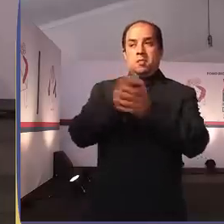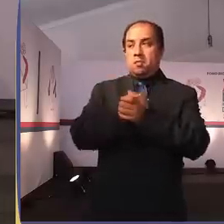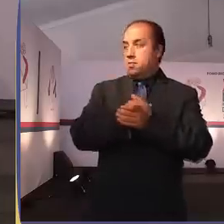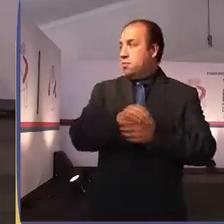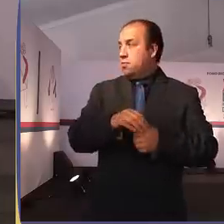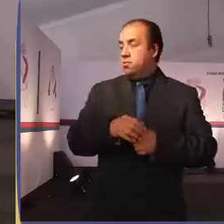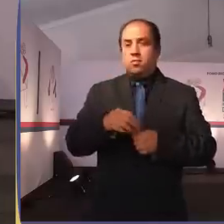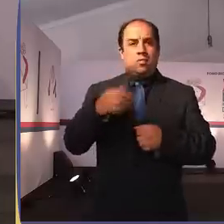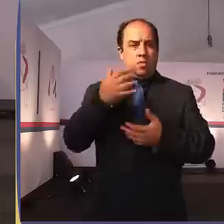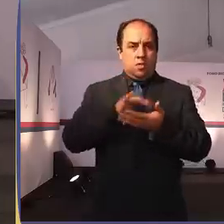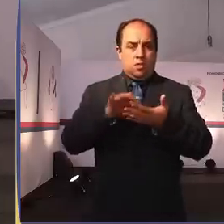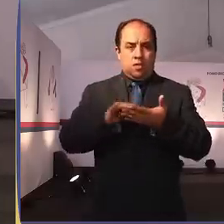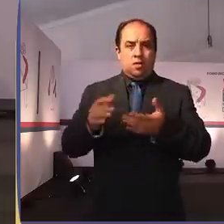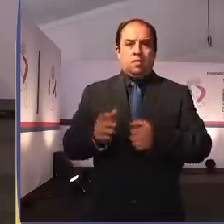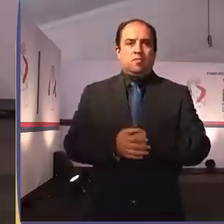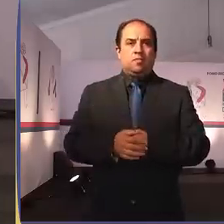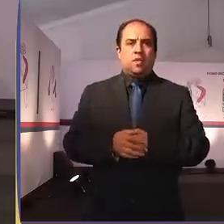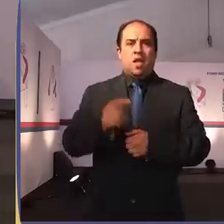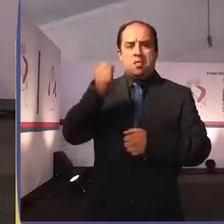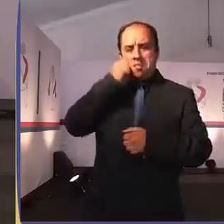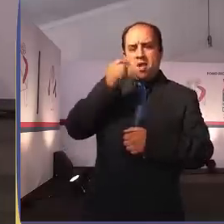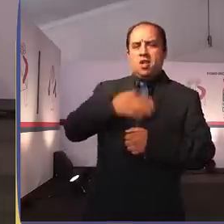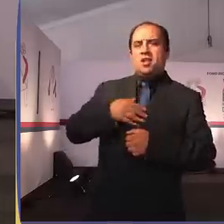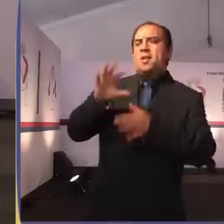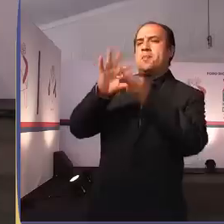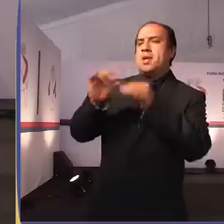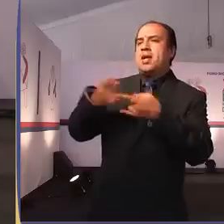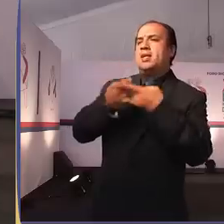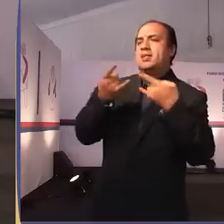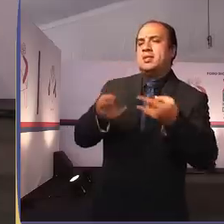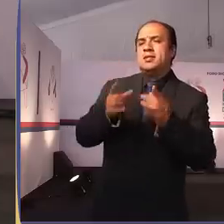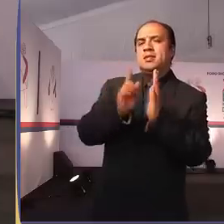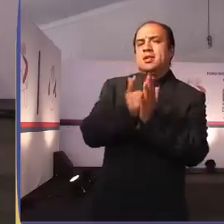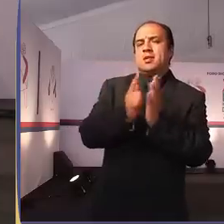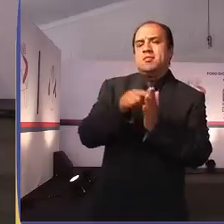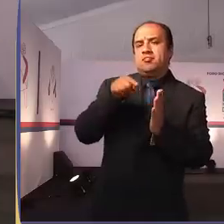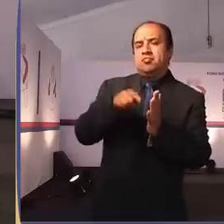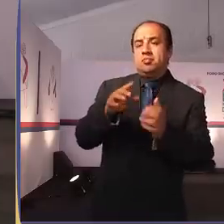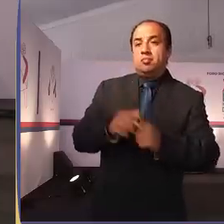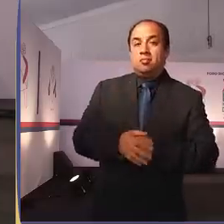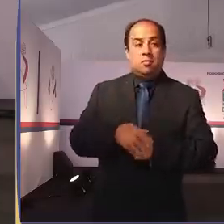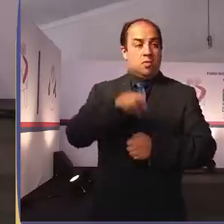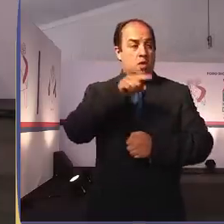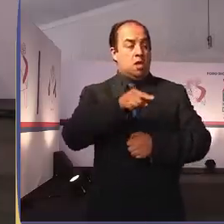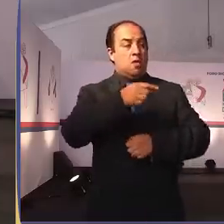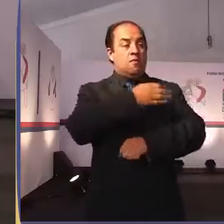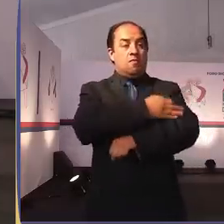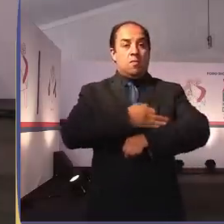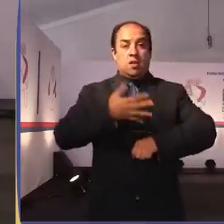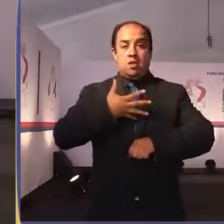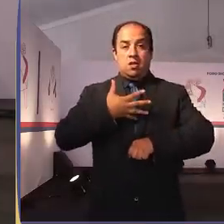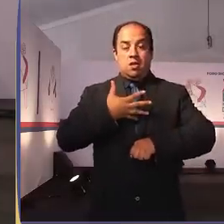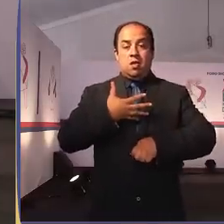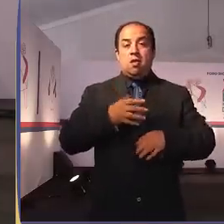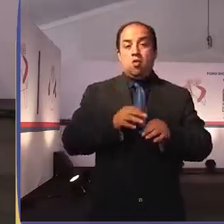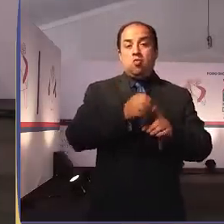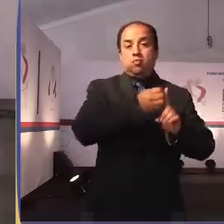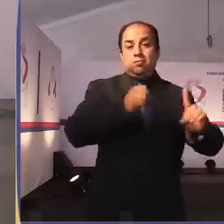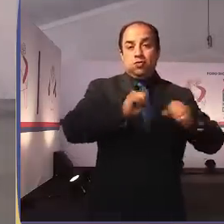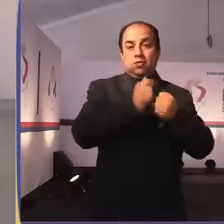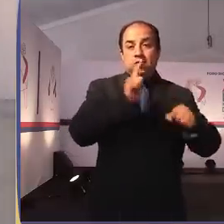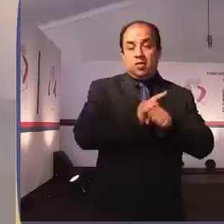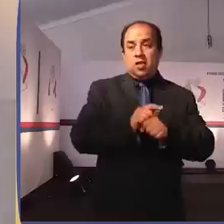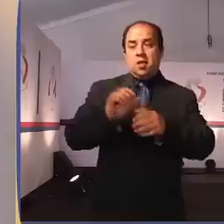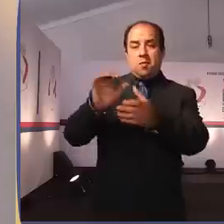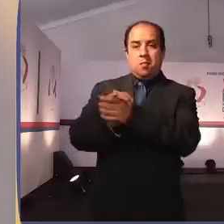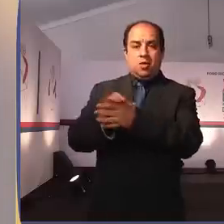lee, porque no importa, yo le cuento los libros. Y dices, bueno, en esta familia hay una función social, que es marido